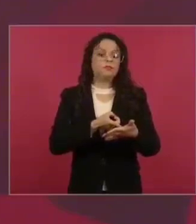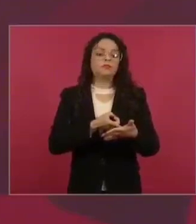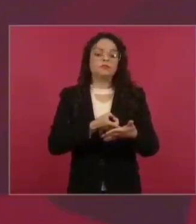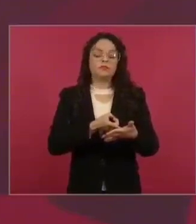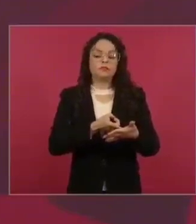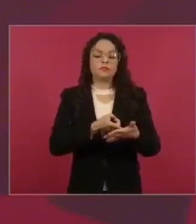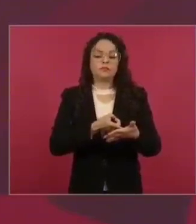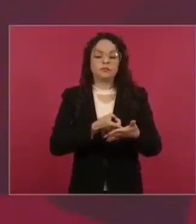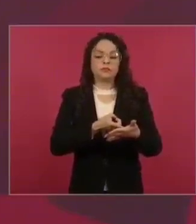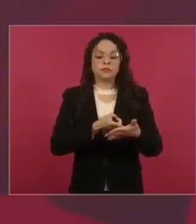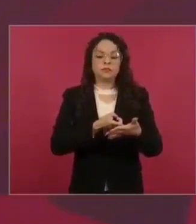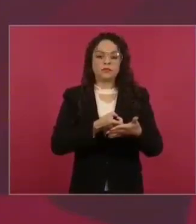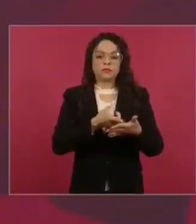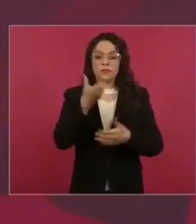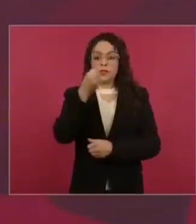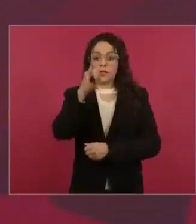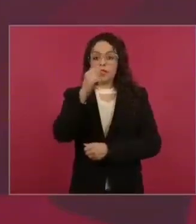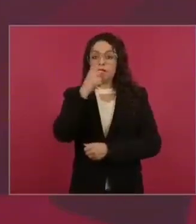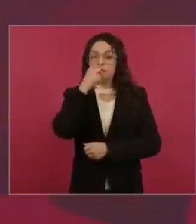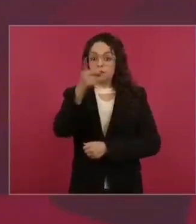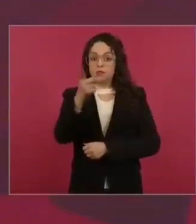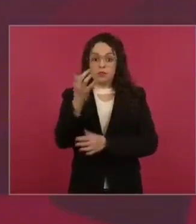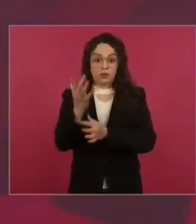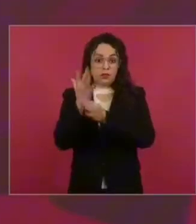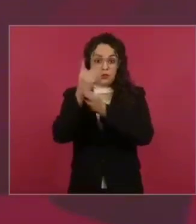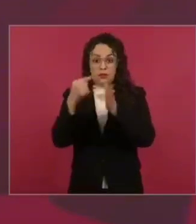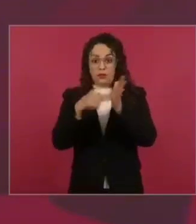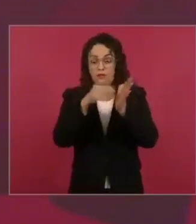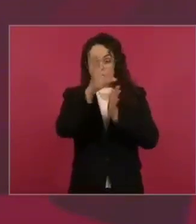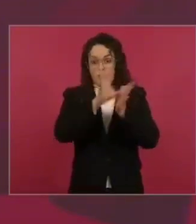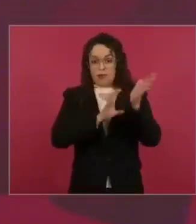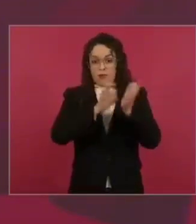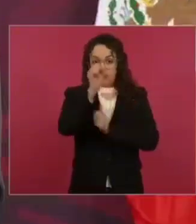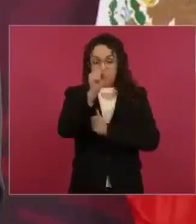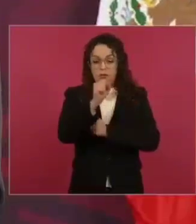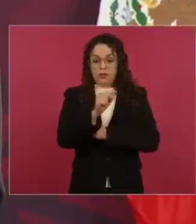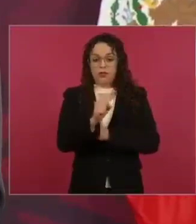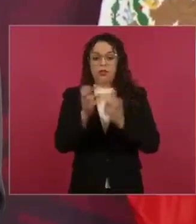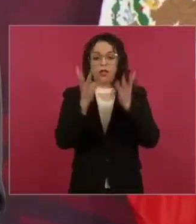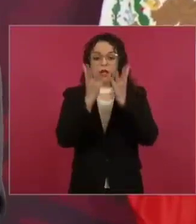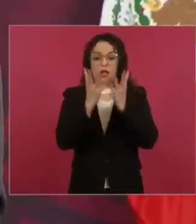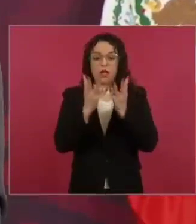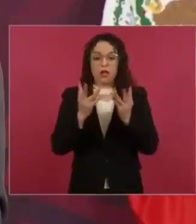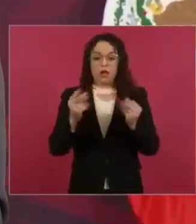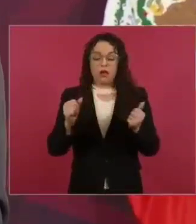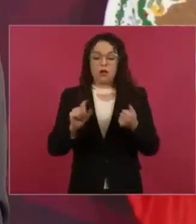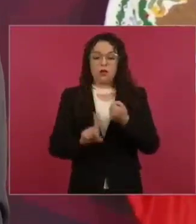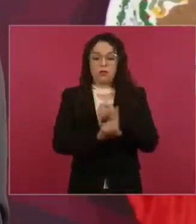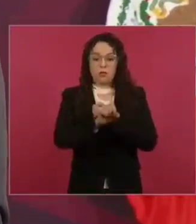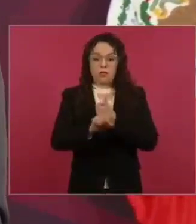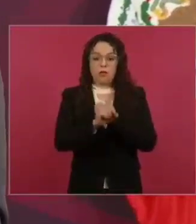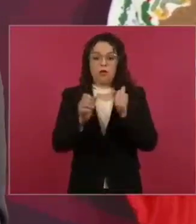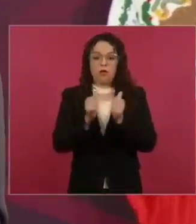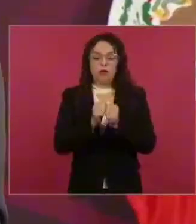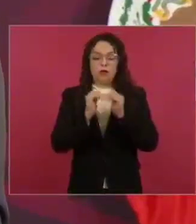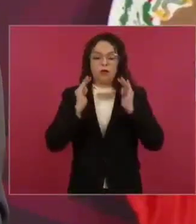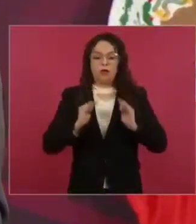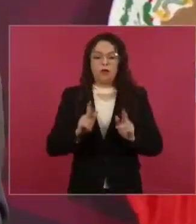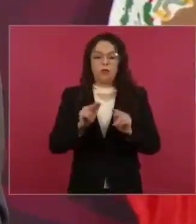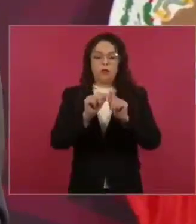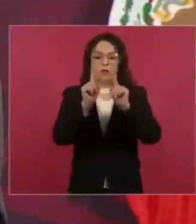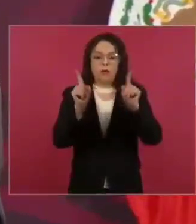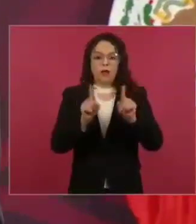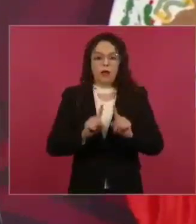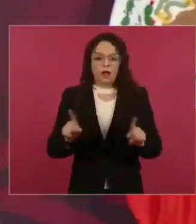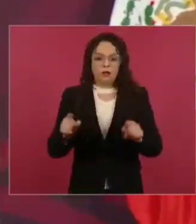sí, sí es muy importante este tipo de encuestas y que las difundamos, difúndelas por WhatsApp, que es donde más noticias